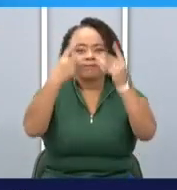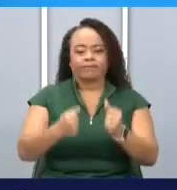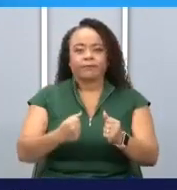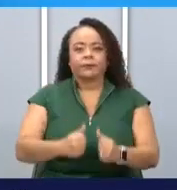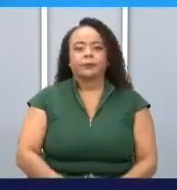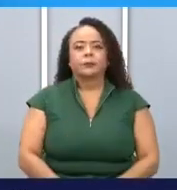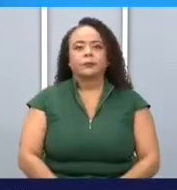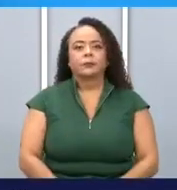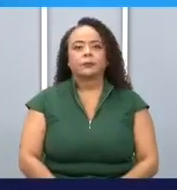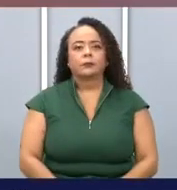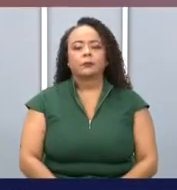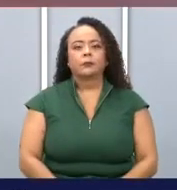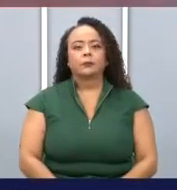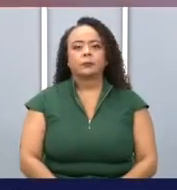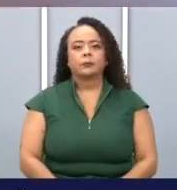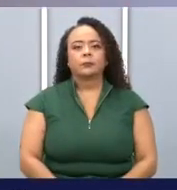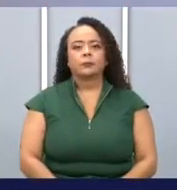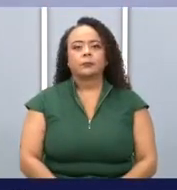presupuestaria.